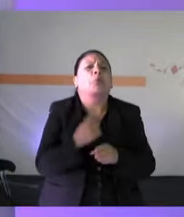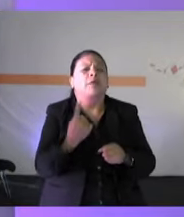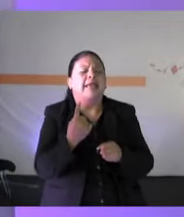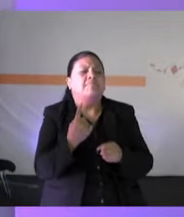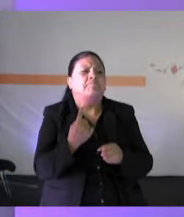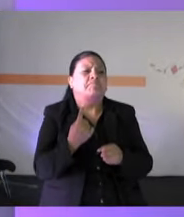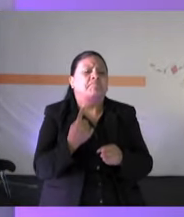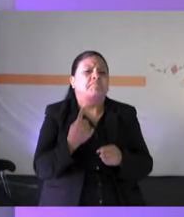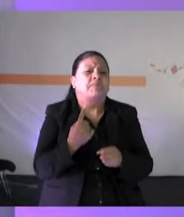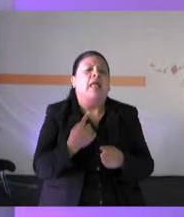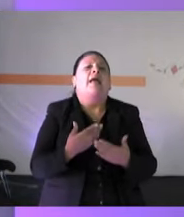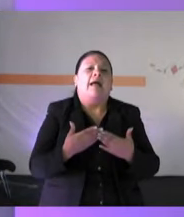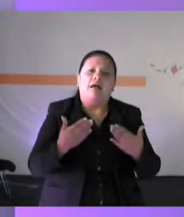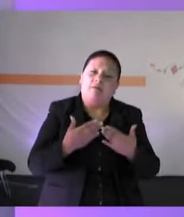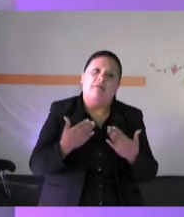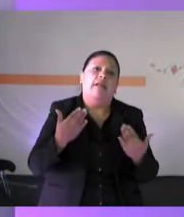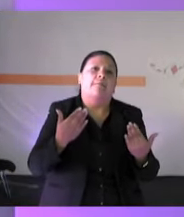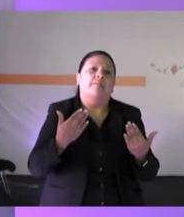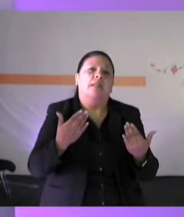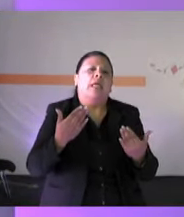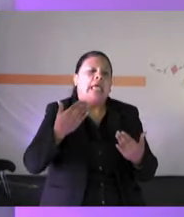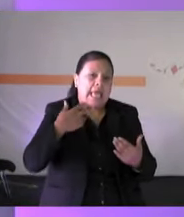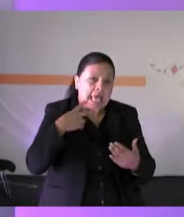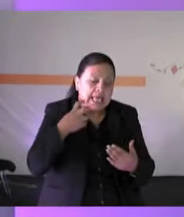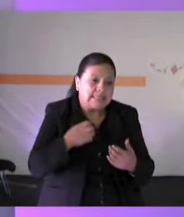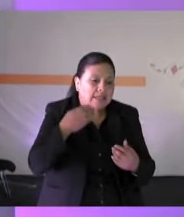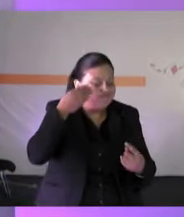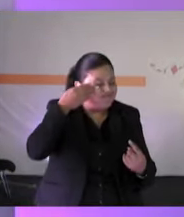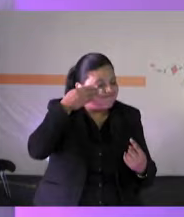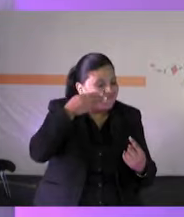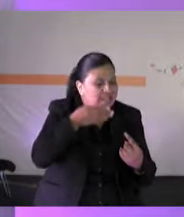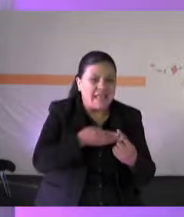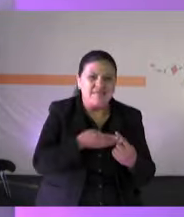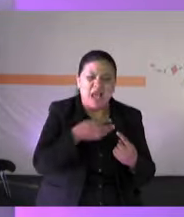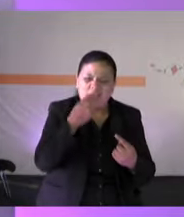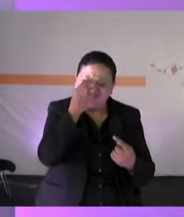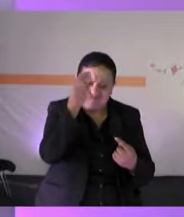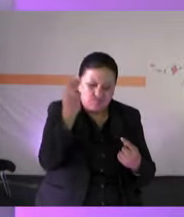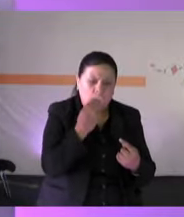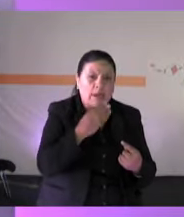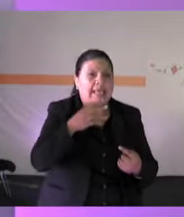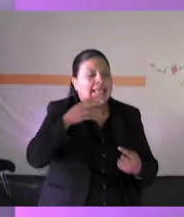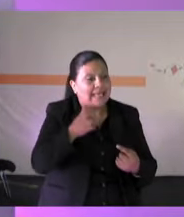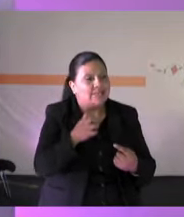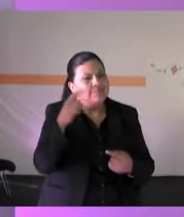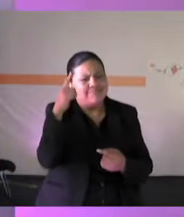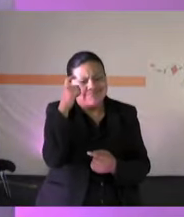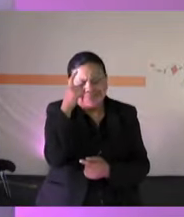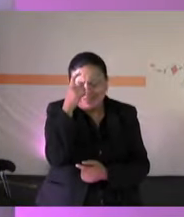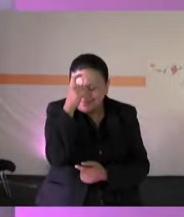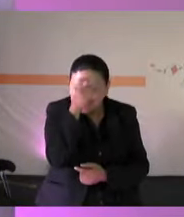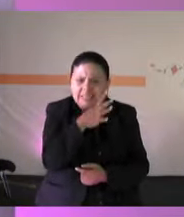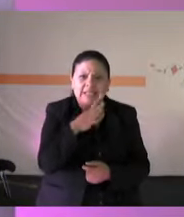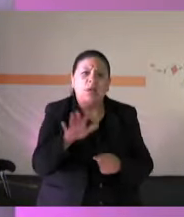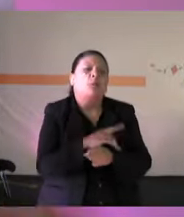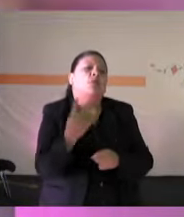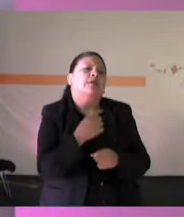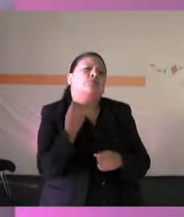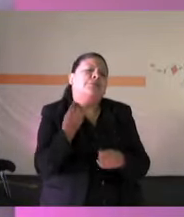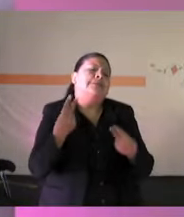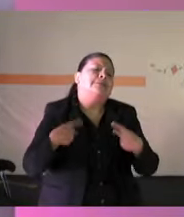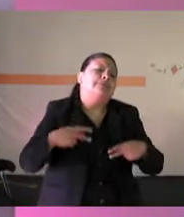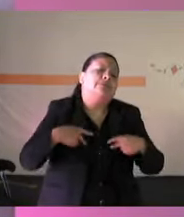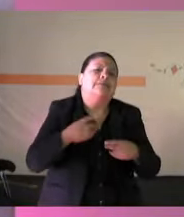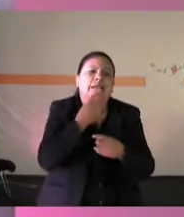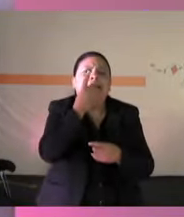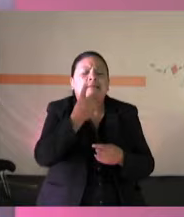Y dedicarse al horror es una apuesta muy difícil. Es la apuesta más difícil de todas porque todo mundo te va a decir que tienes todo en contra. Que